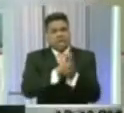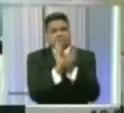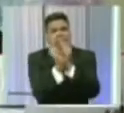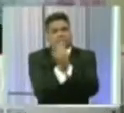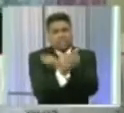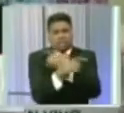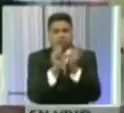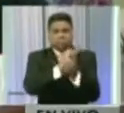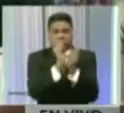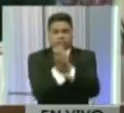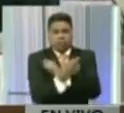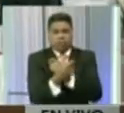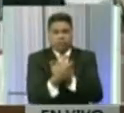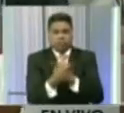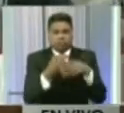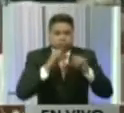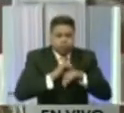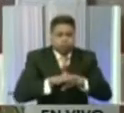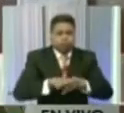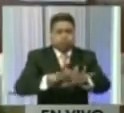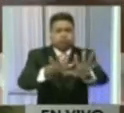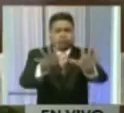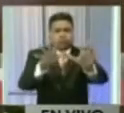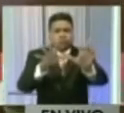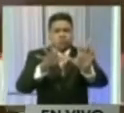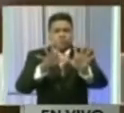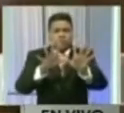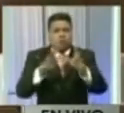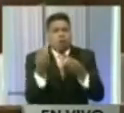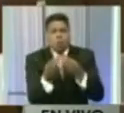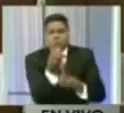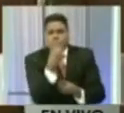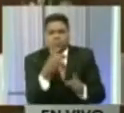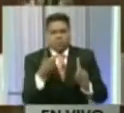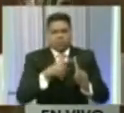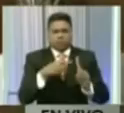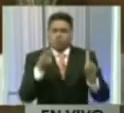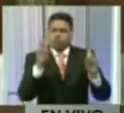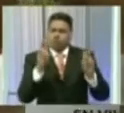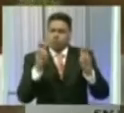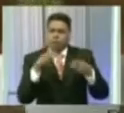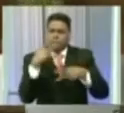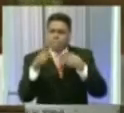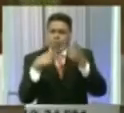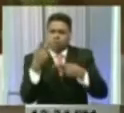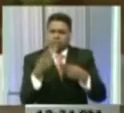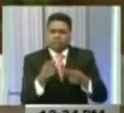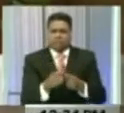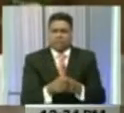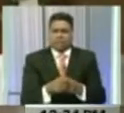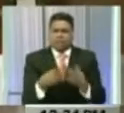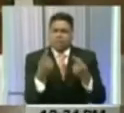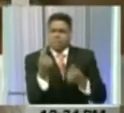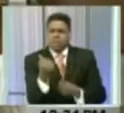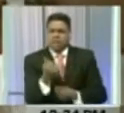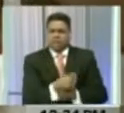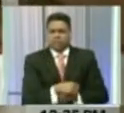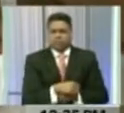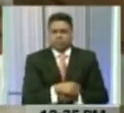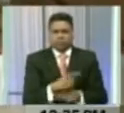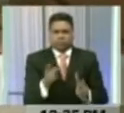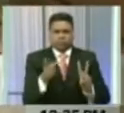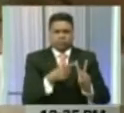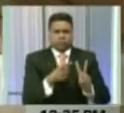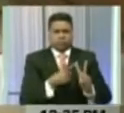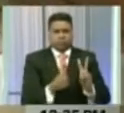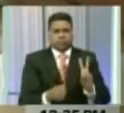transformar el sistema de distribución de alimentos. Tenemos que crear una nueva política de precios. Con la inflación inducida, con